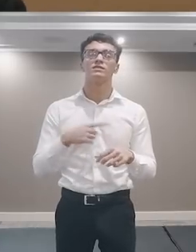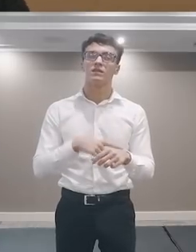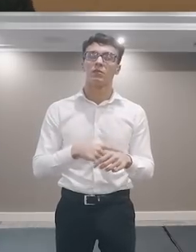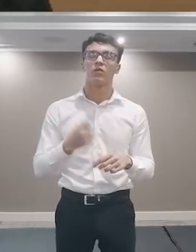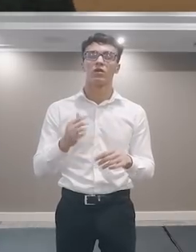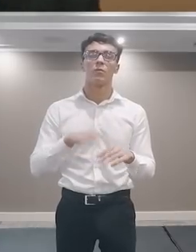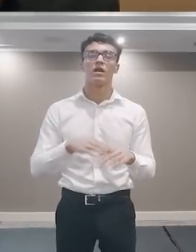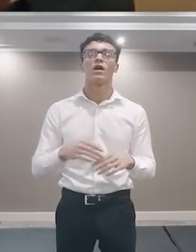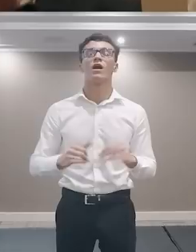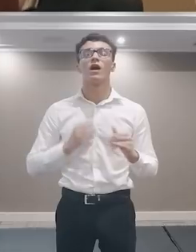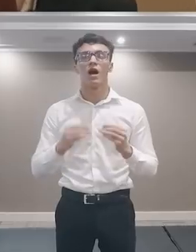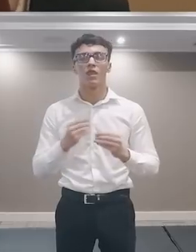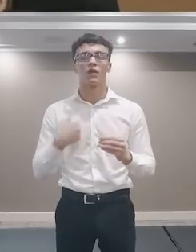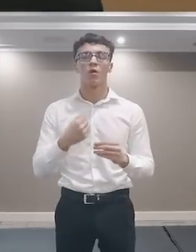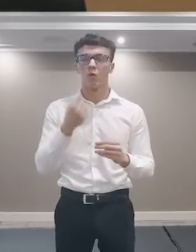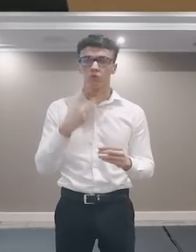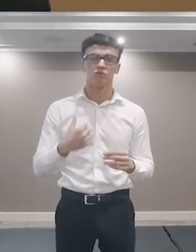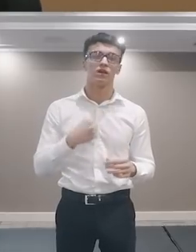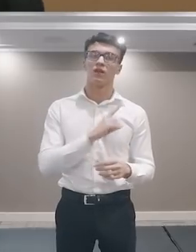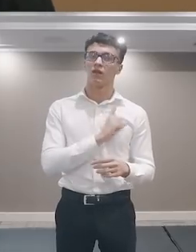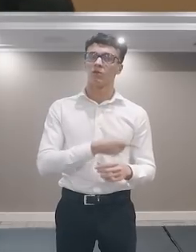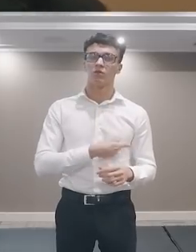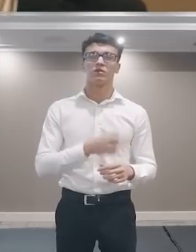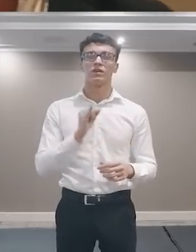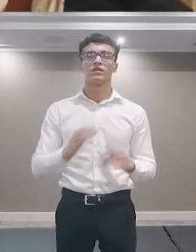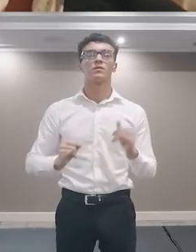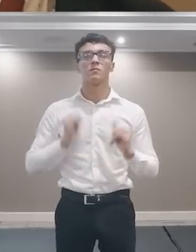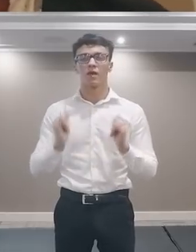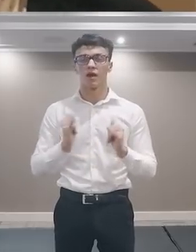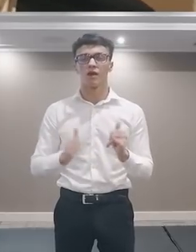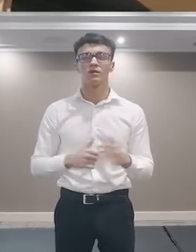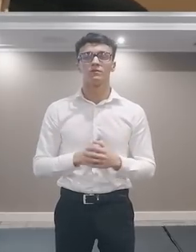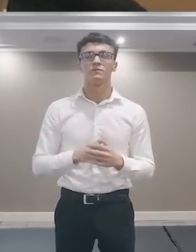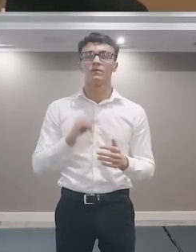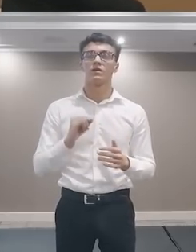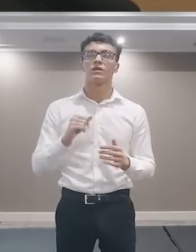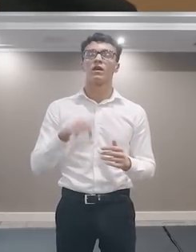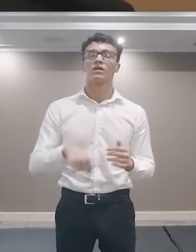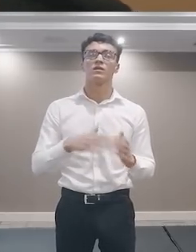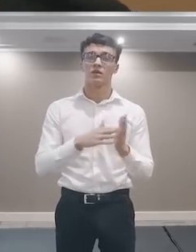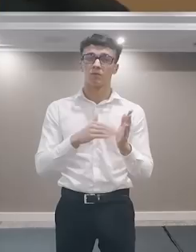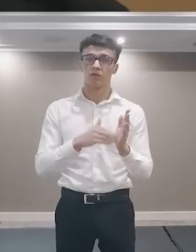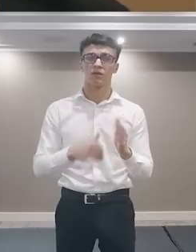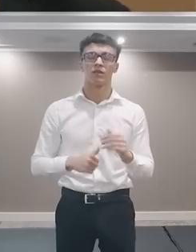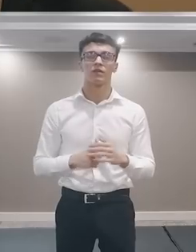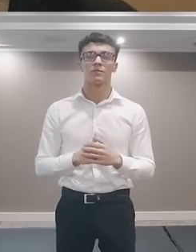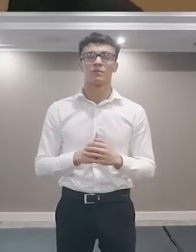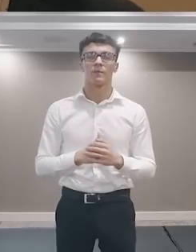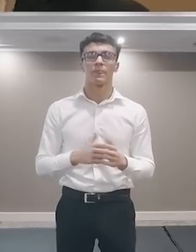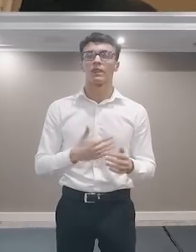me gusta hacer que en este caso sobre todo es el deporte y viajar y bueno aquí en valencia monté alguna que otra